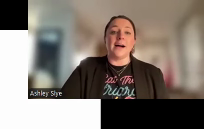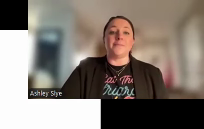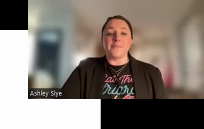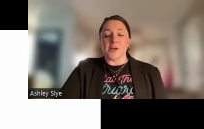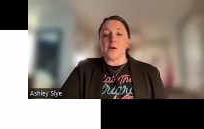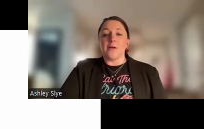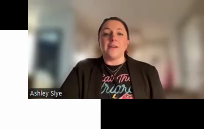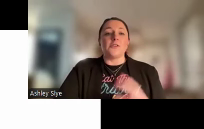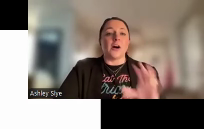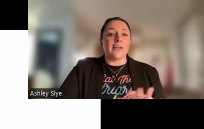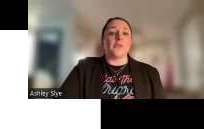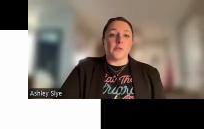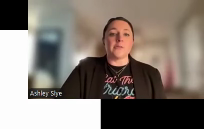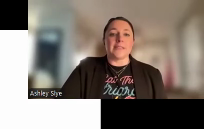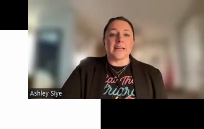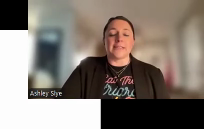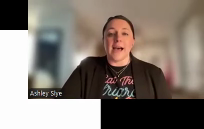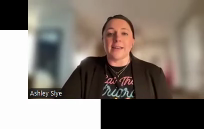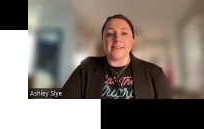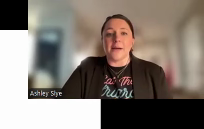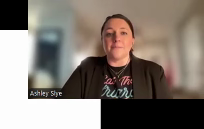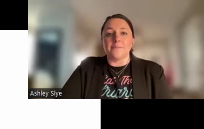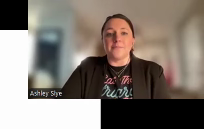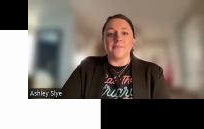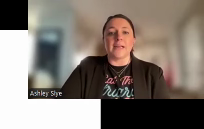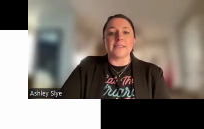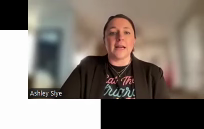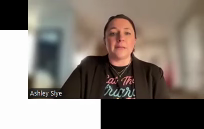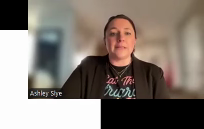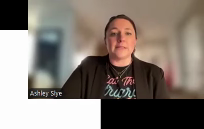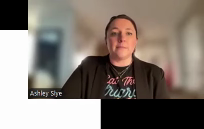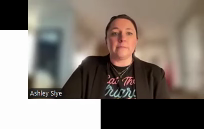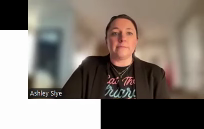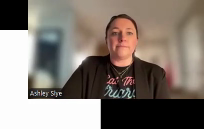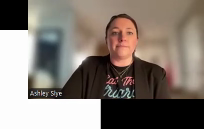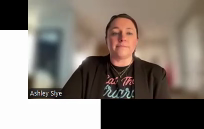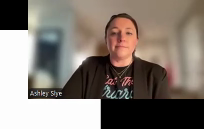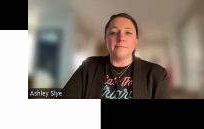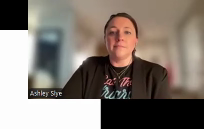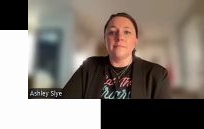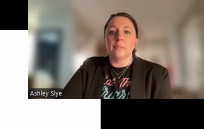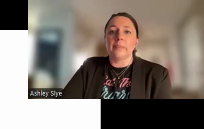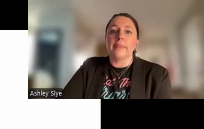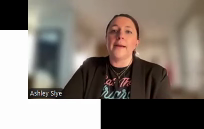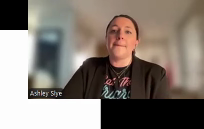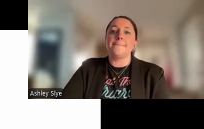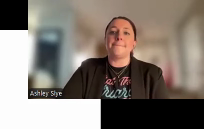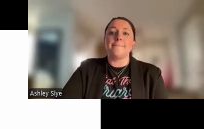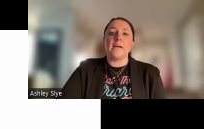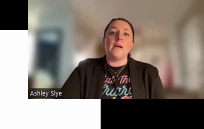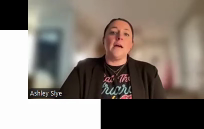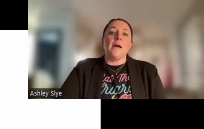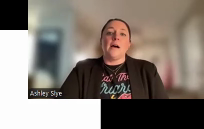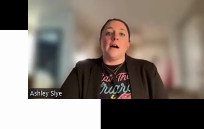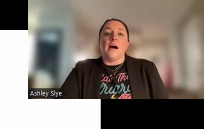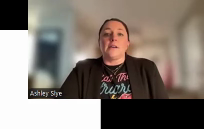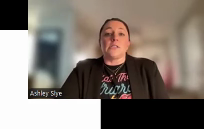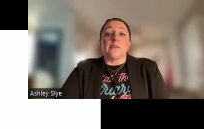uno de estos 7 de cobre instalado, pues entonces puedes hablar un poco del dolor que puede causar y este tipo de